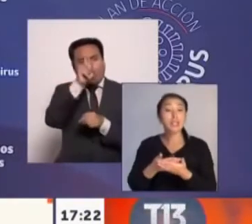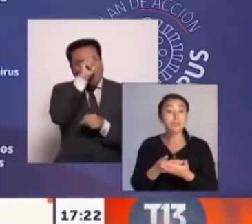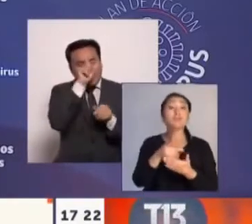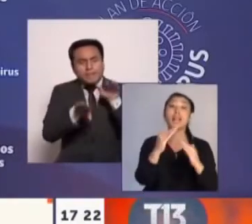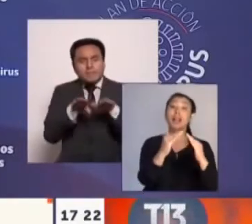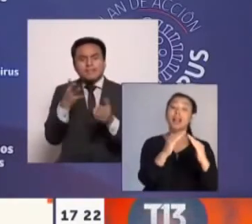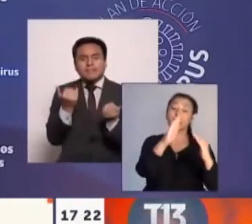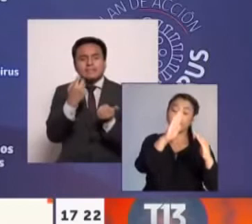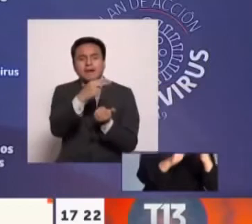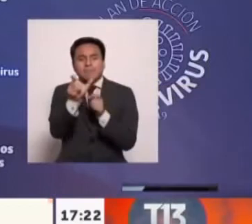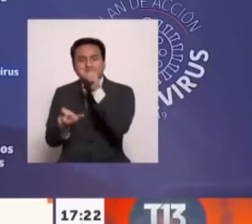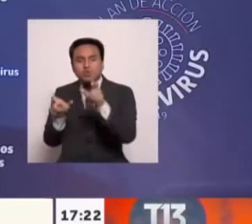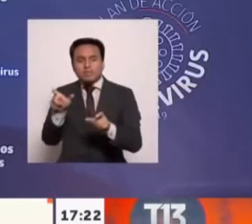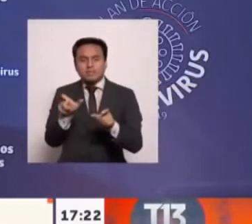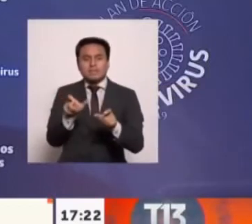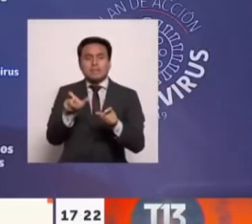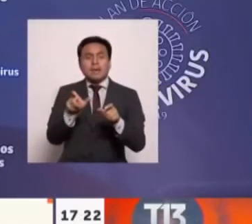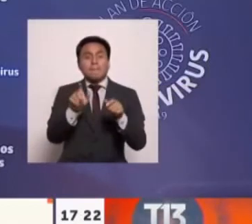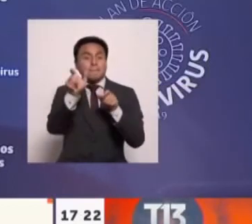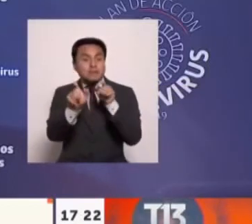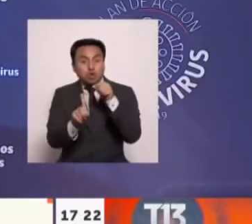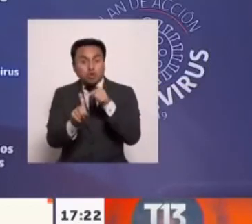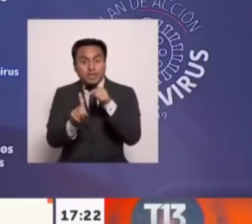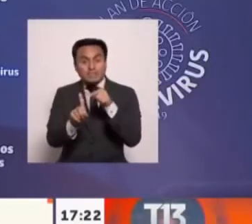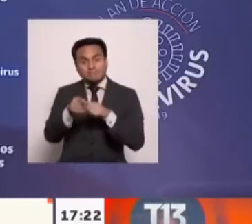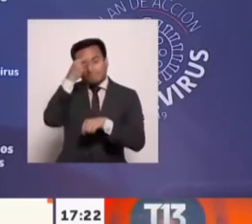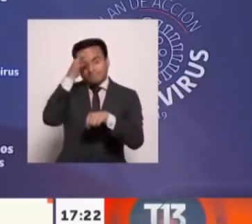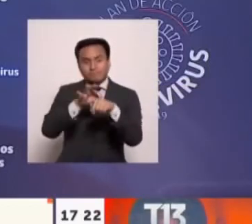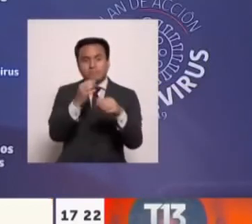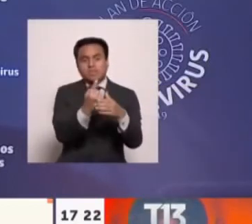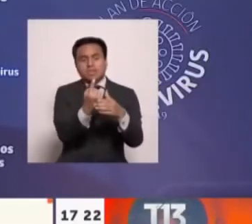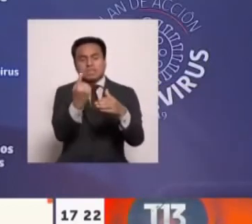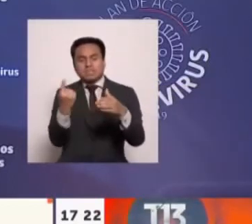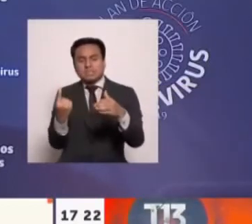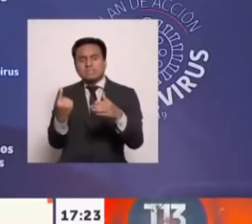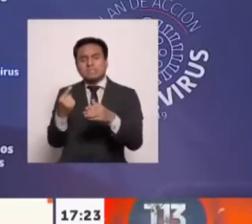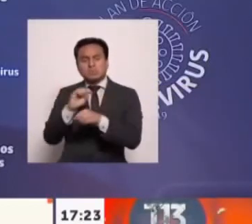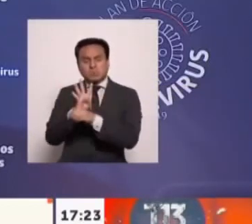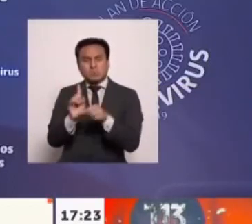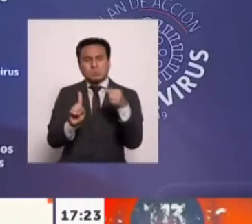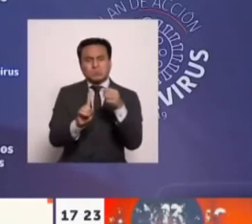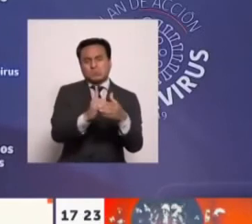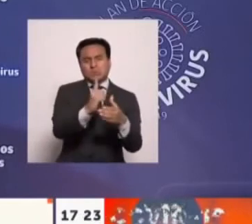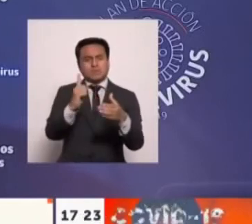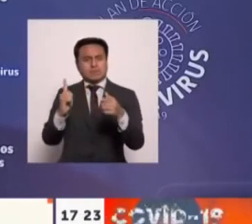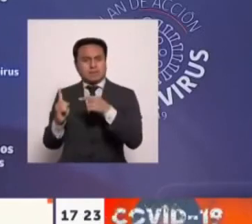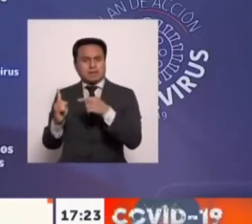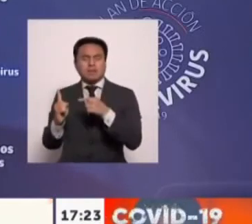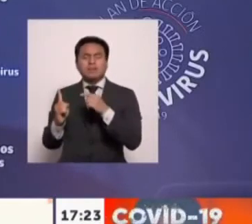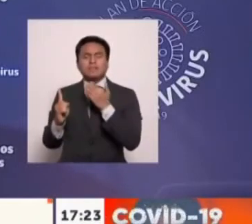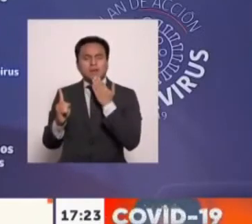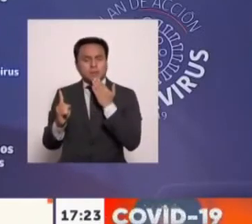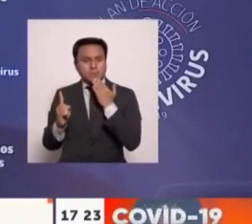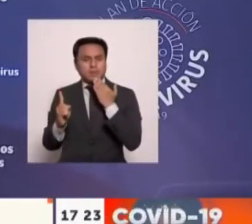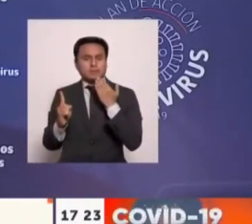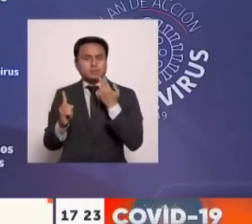del gobierno cerrar algunos establecimientos, los empleadores no tendrían la obligación de pagar los sueldos. Y